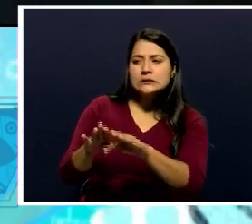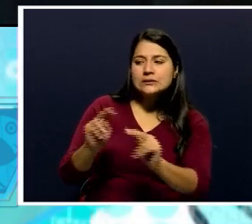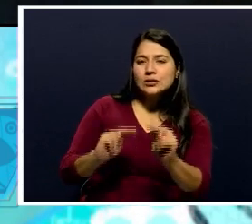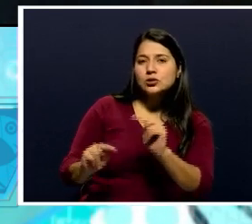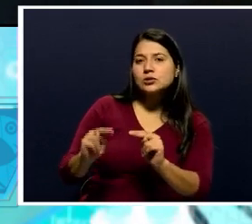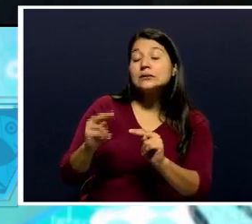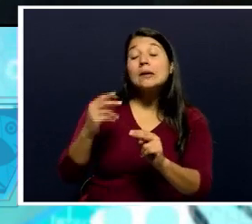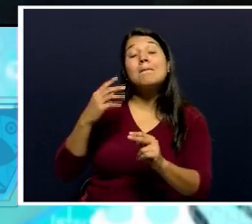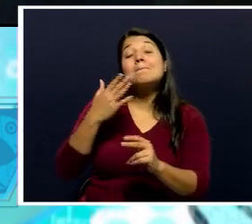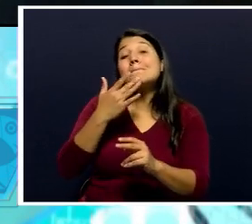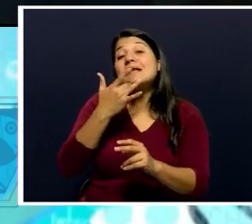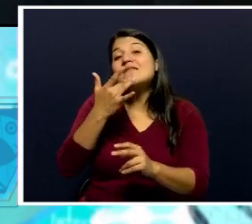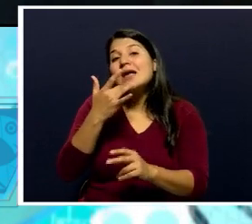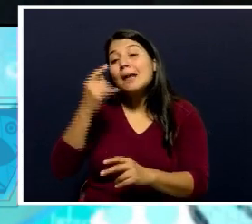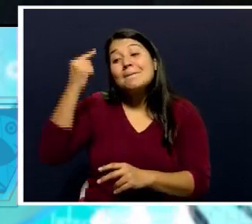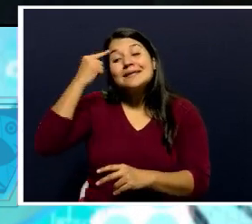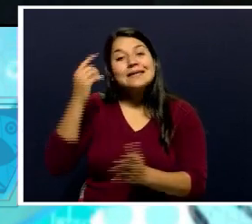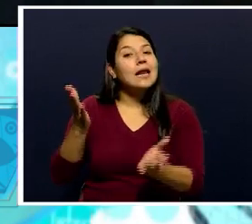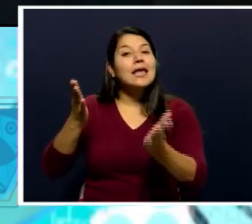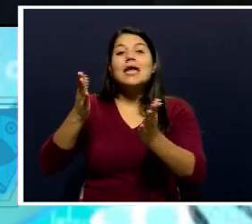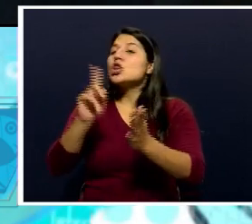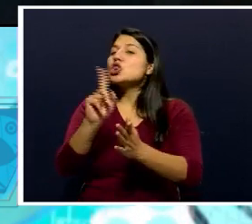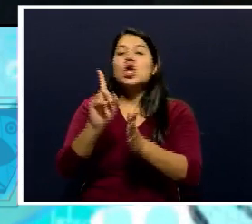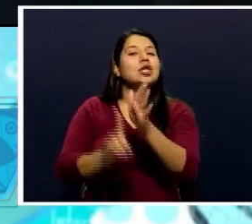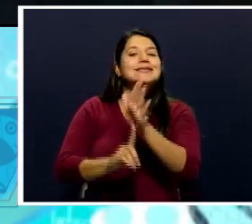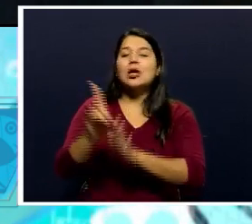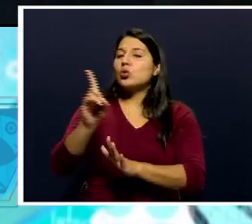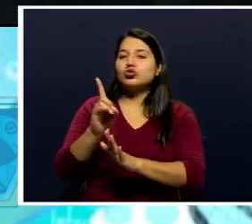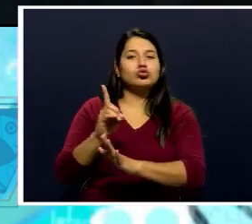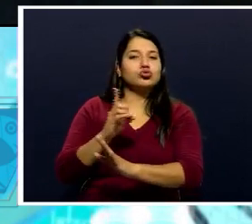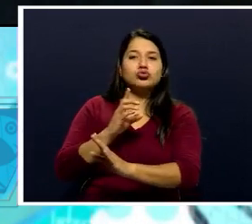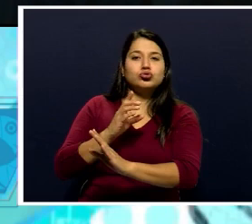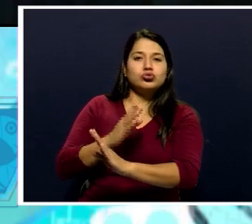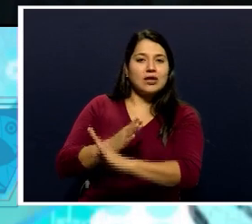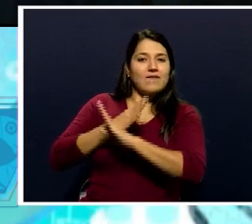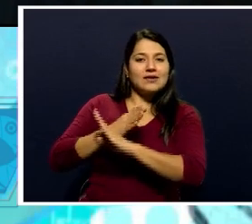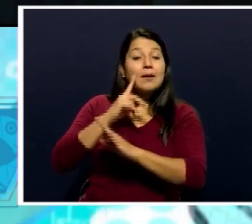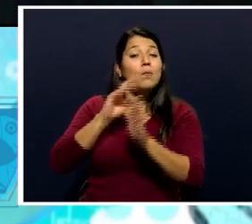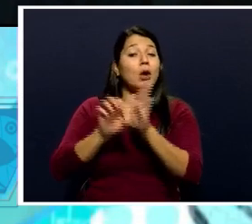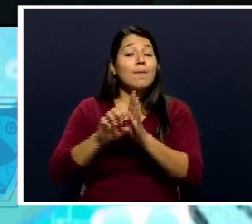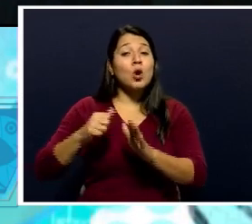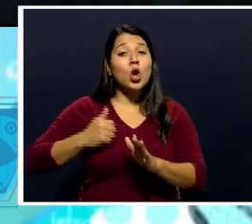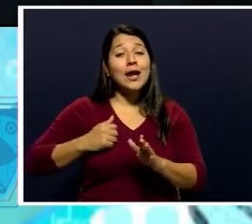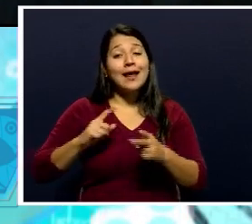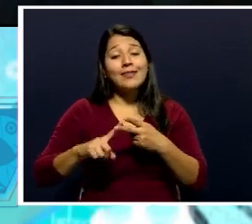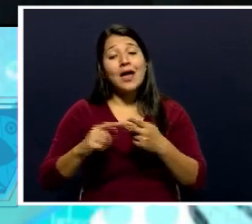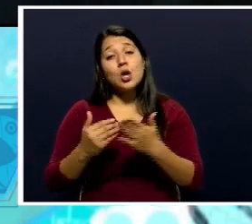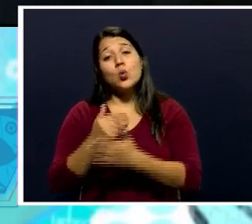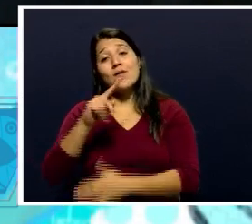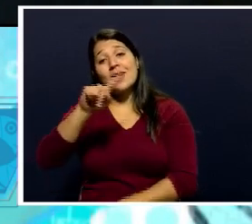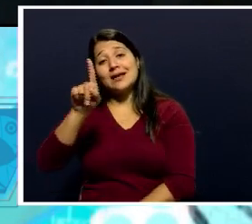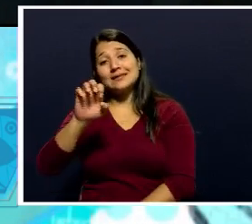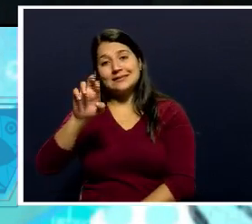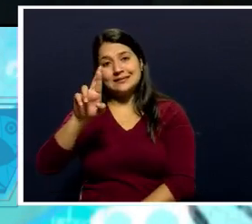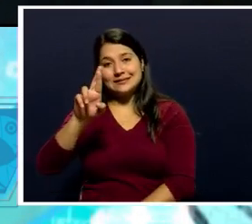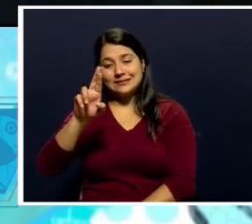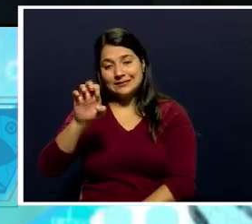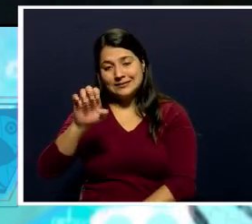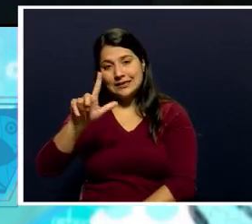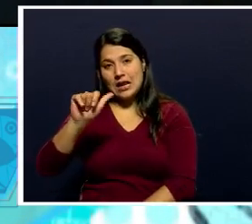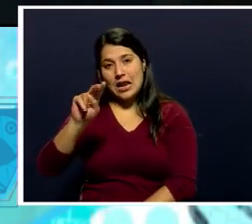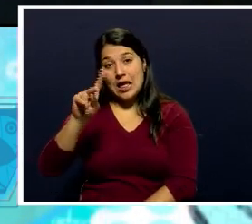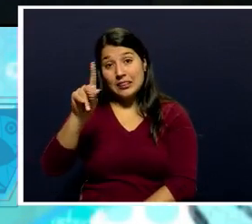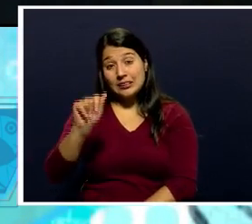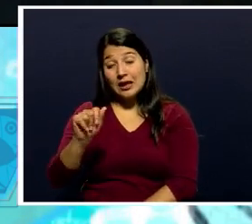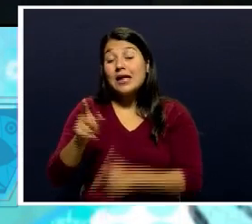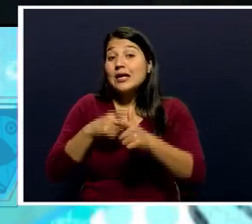nada sobre el desarrollo de anticuerpos. Canadá es un ejemplo, Nueva Zelanda es otro ejemplo. Entonces, en este momento, en